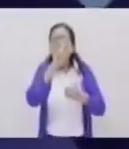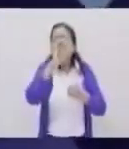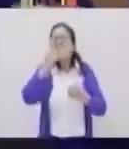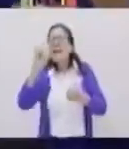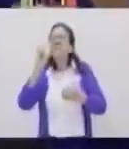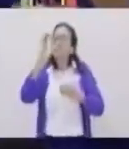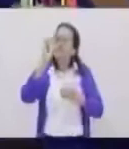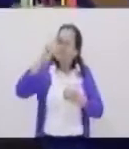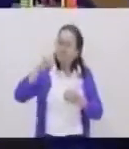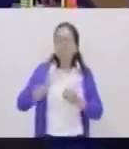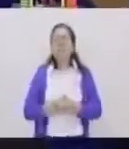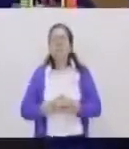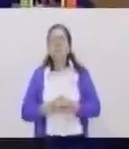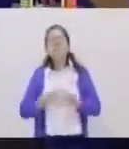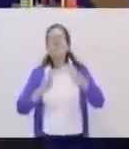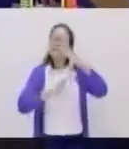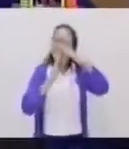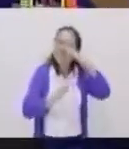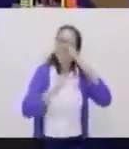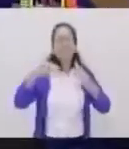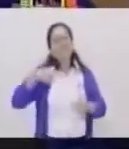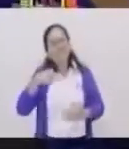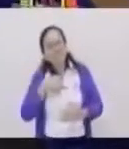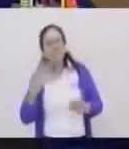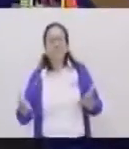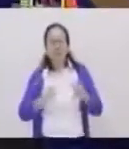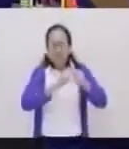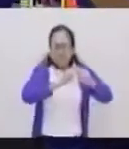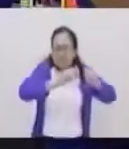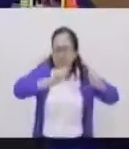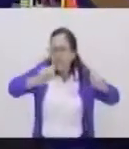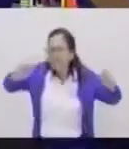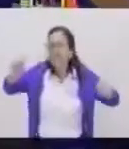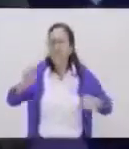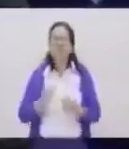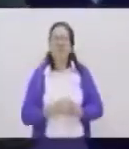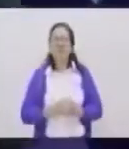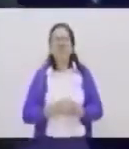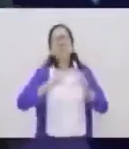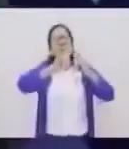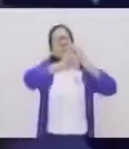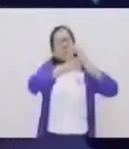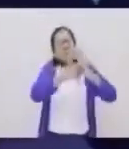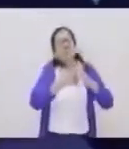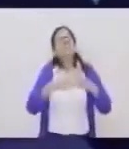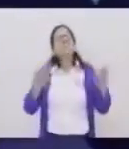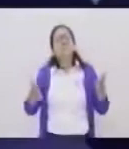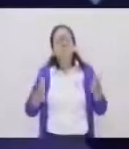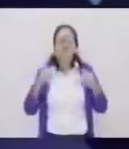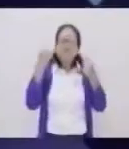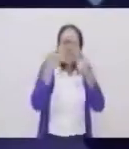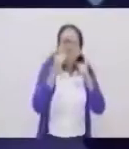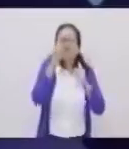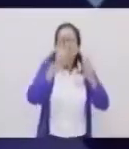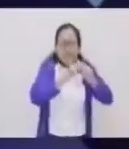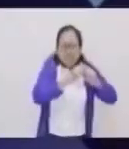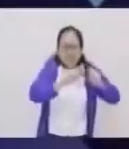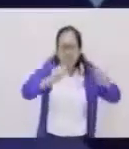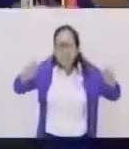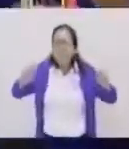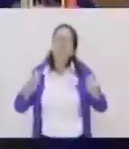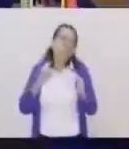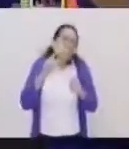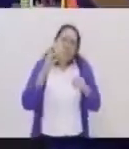100 centímetros. Esa va a ser la base de nuestro metro. Para empezar, vamos a elaborar un metro